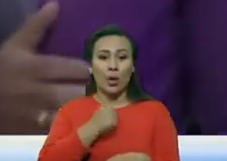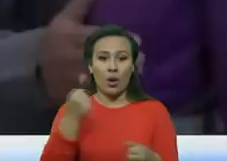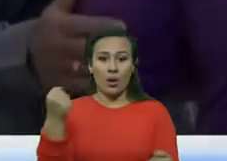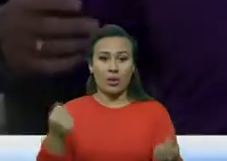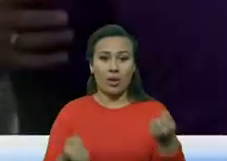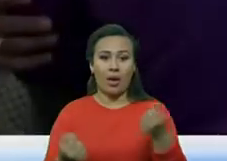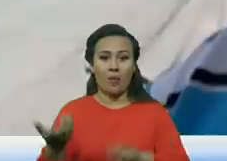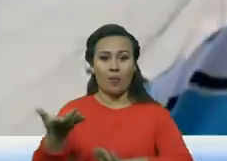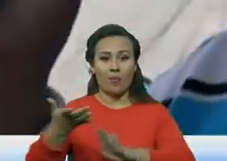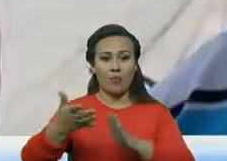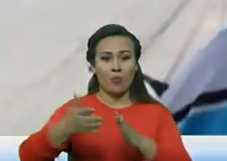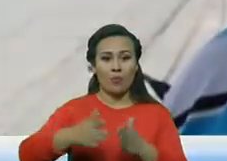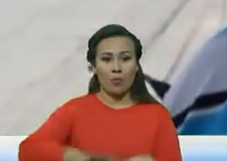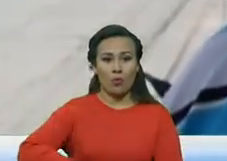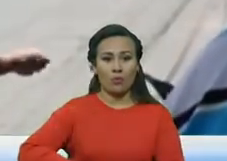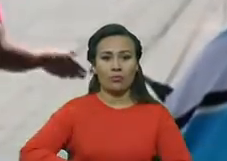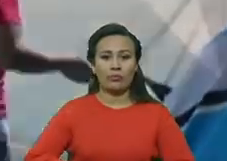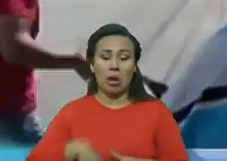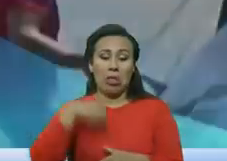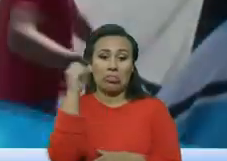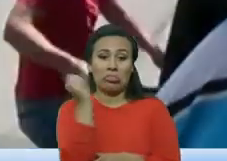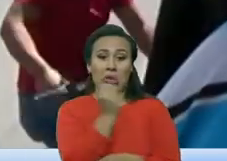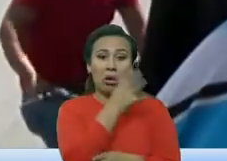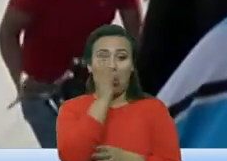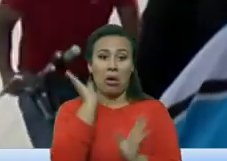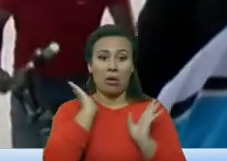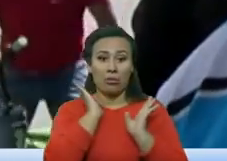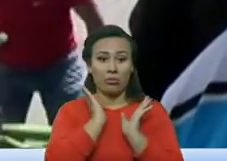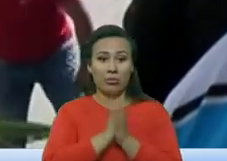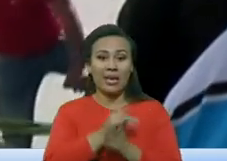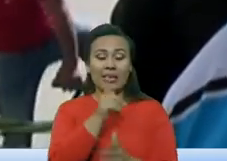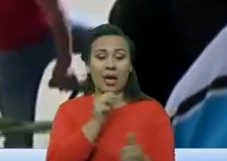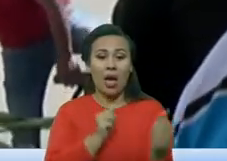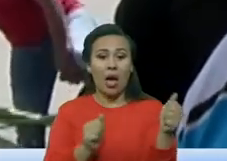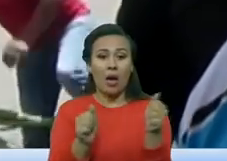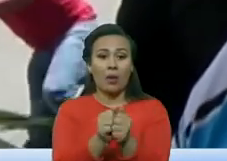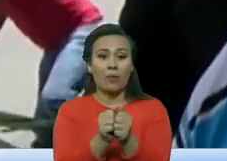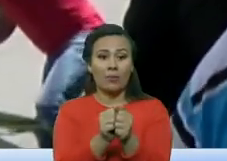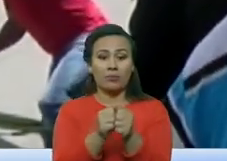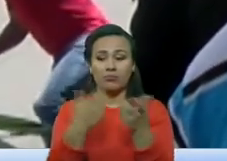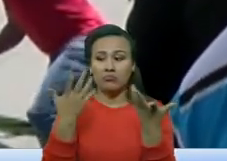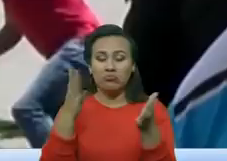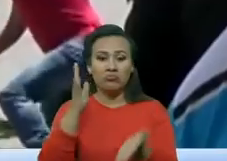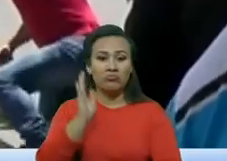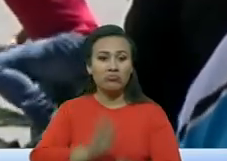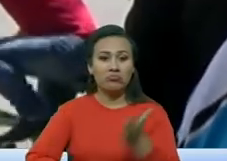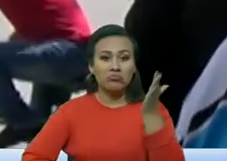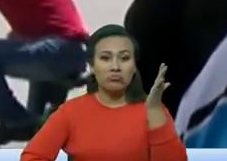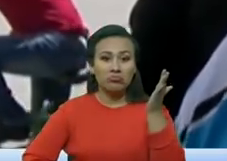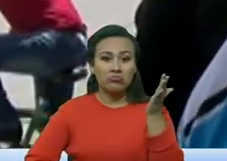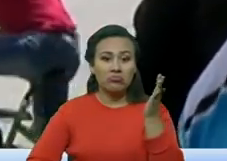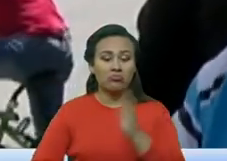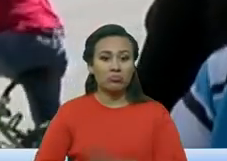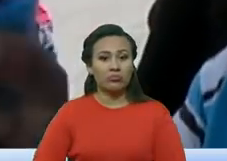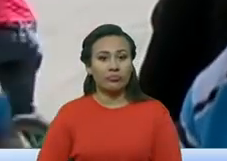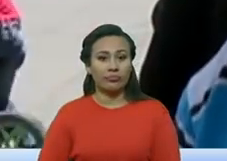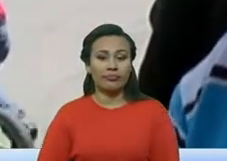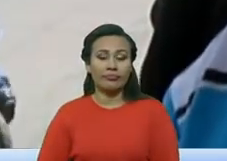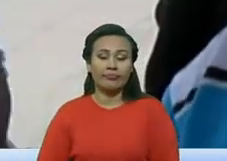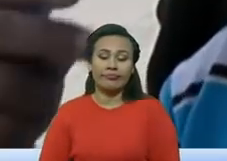vehículo. ¿Han dejado botado ahí? El que ha estado acompañado no asoma. Y él